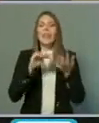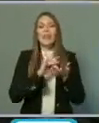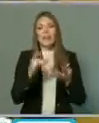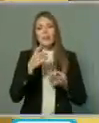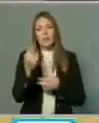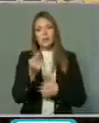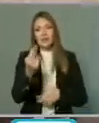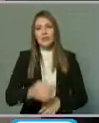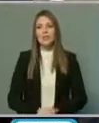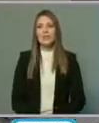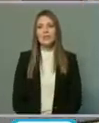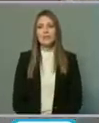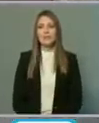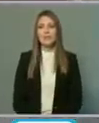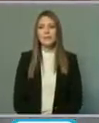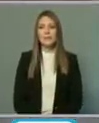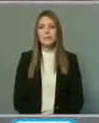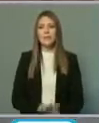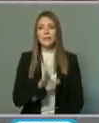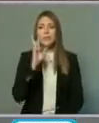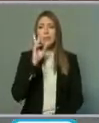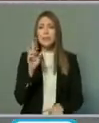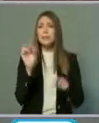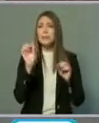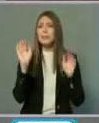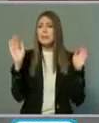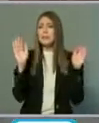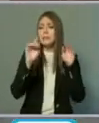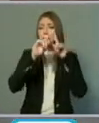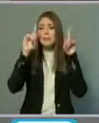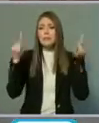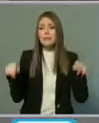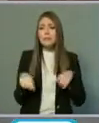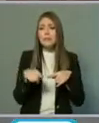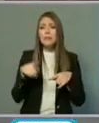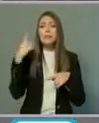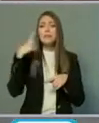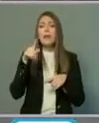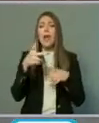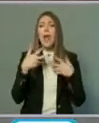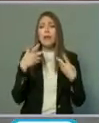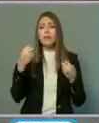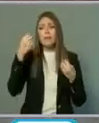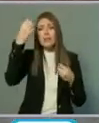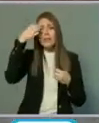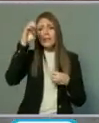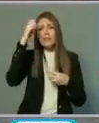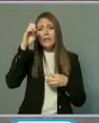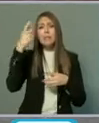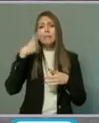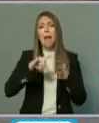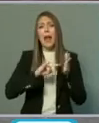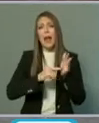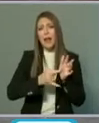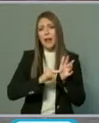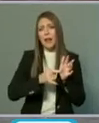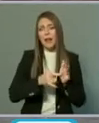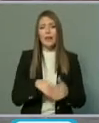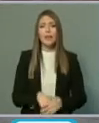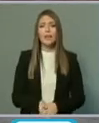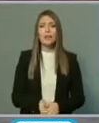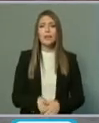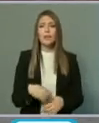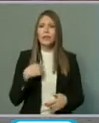ustedes. Ya veo que pequeño es el lugar, pero lleno de sabiduría para el oficio de relojero.